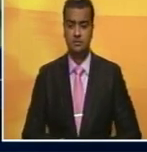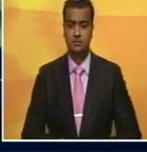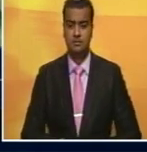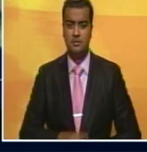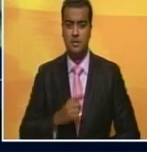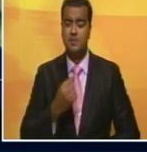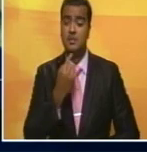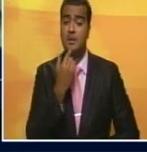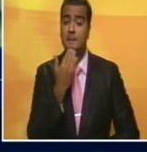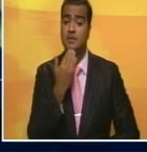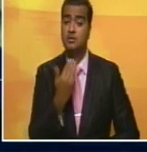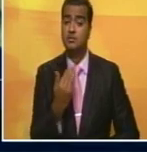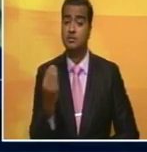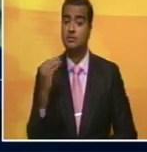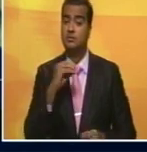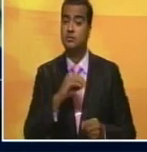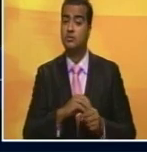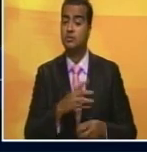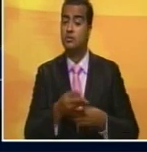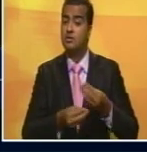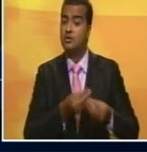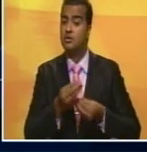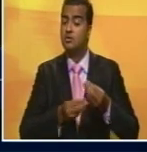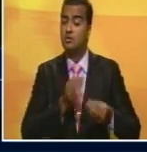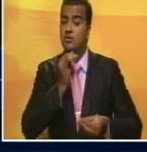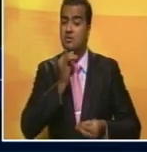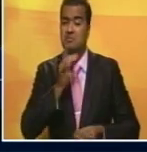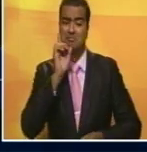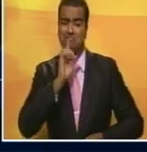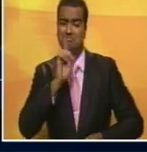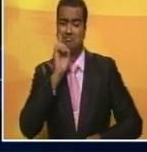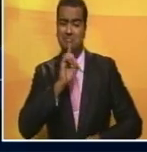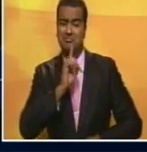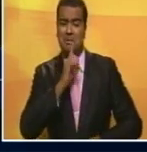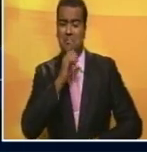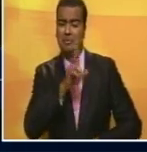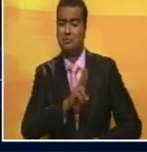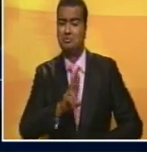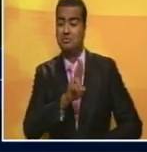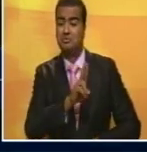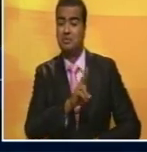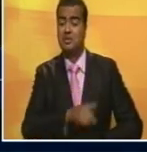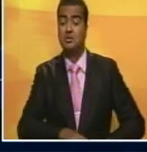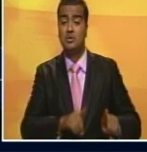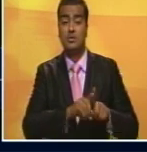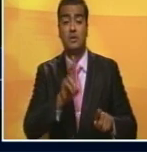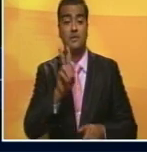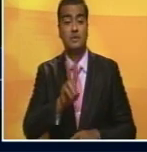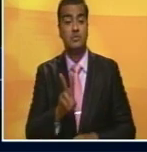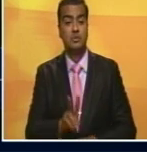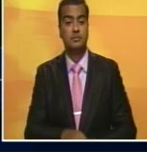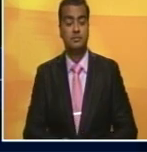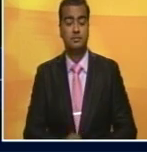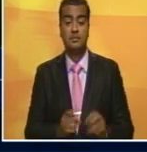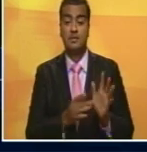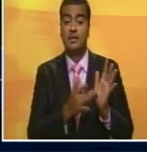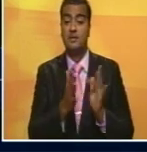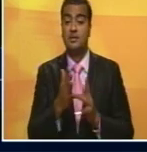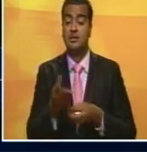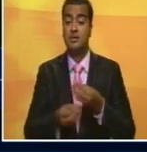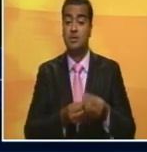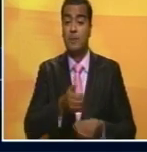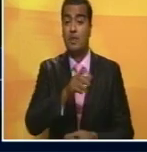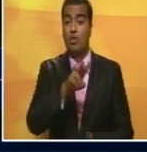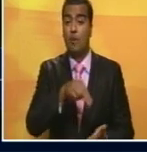sostuvo que las solicitudes de intervención se han hecho bajo informes falsos que manipulan la situación de Venezuela. Informó que desde abril se han realizado más